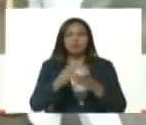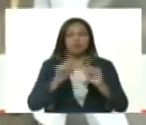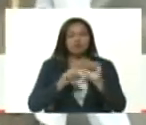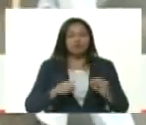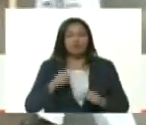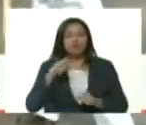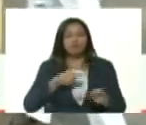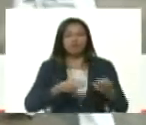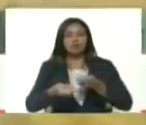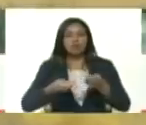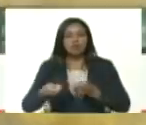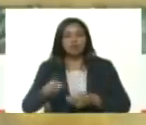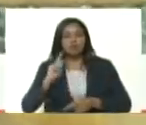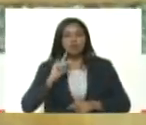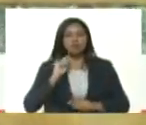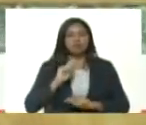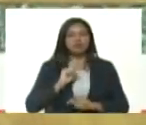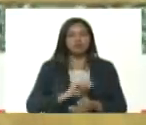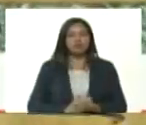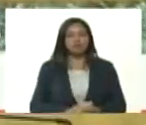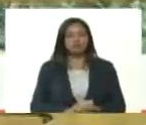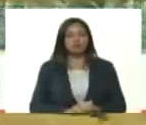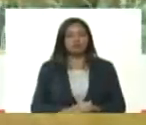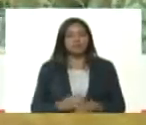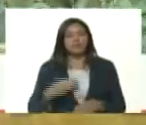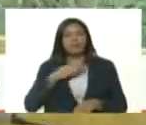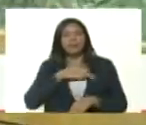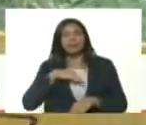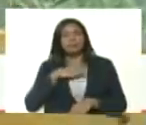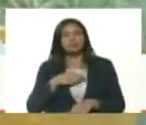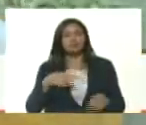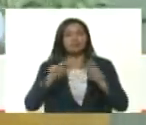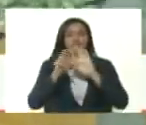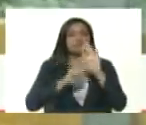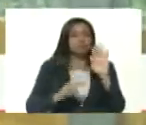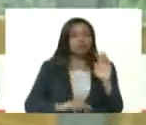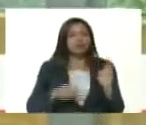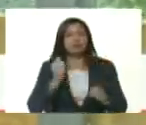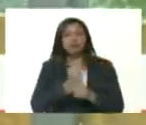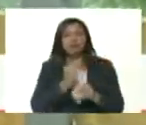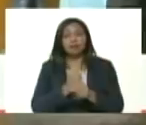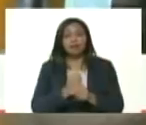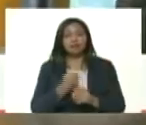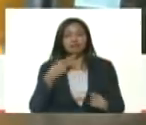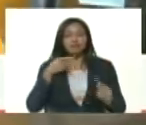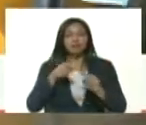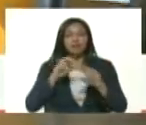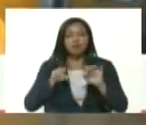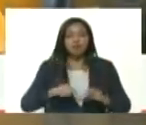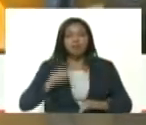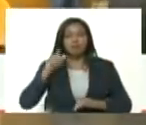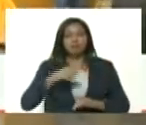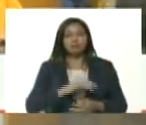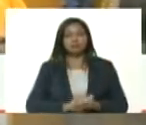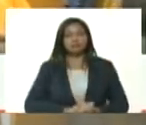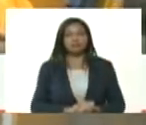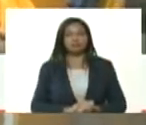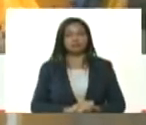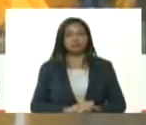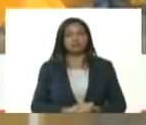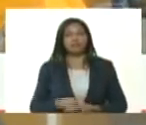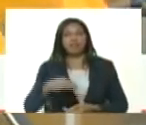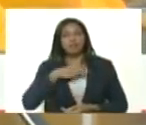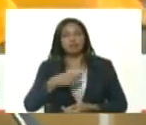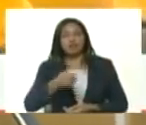todos los controles necesarios. Aquí están las misiones, como usted le ha instruido, trabajando. La gran misión Barrio Nuevo, Barrio Tricolor. La